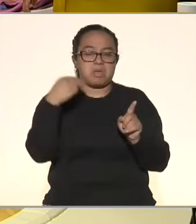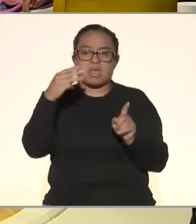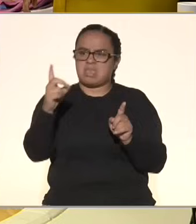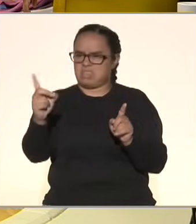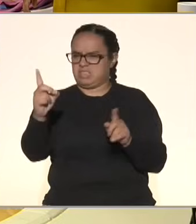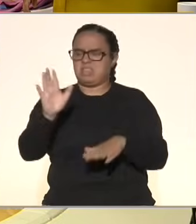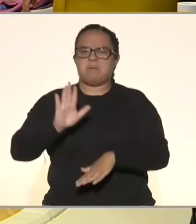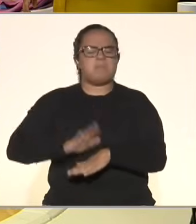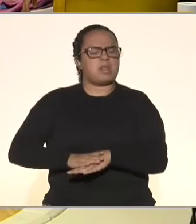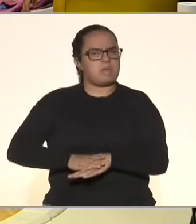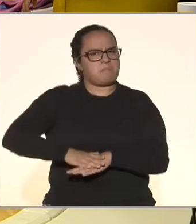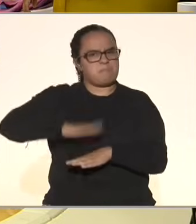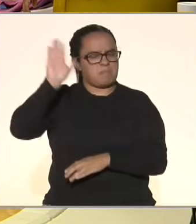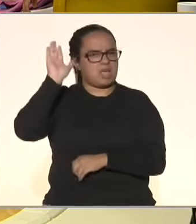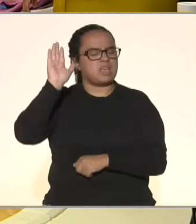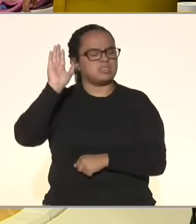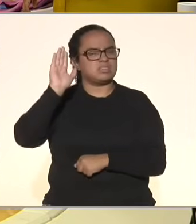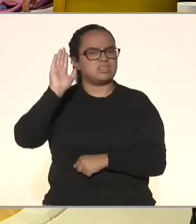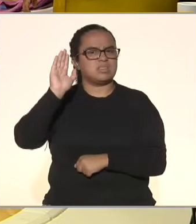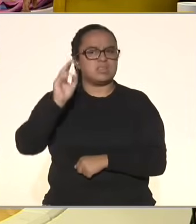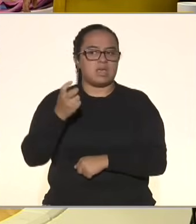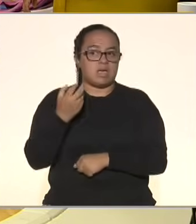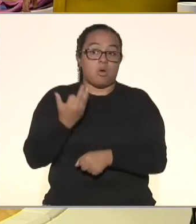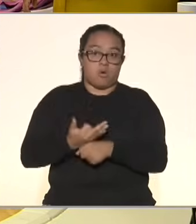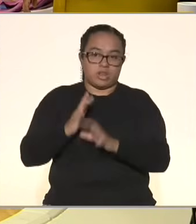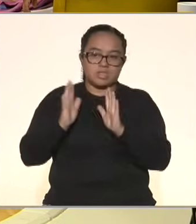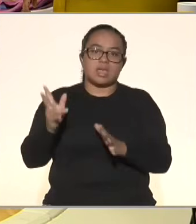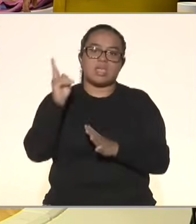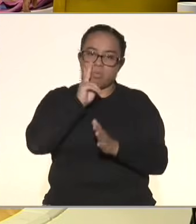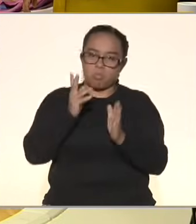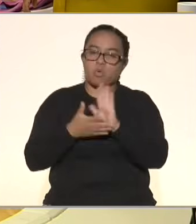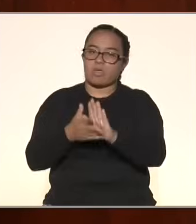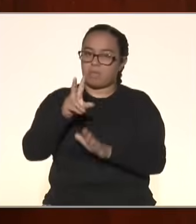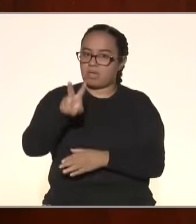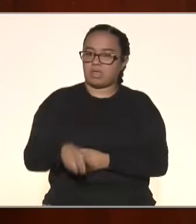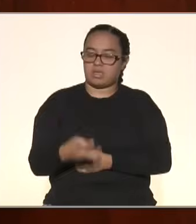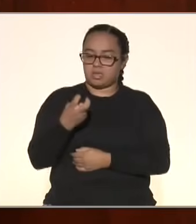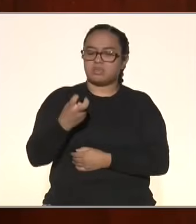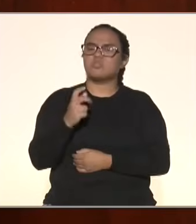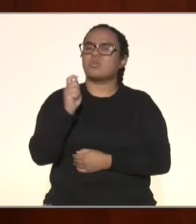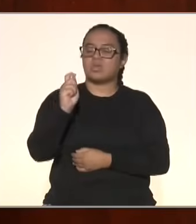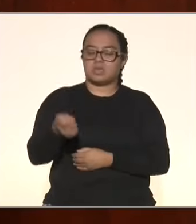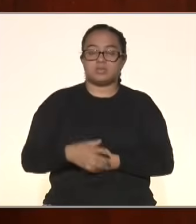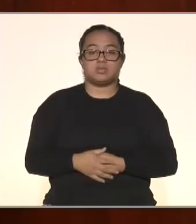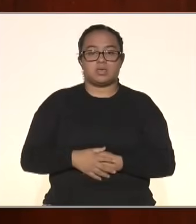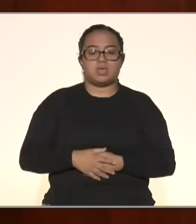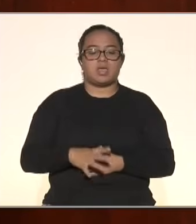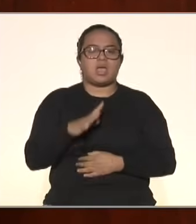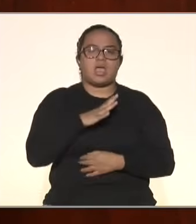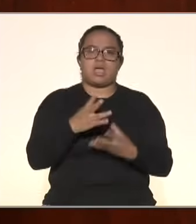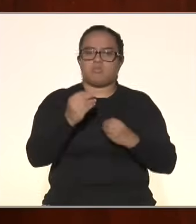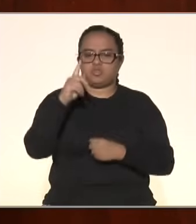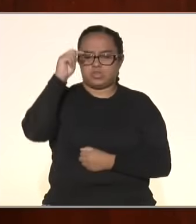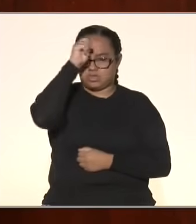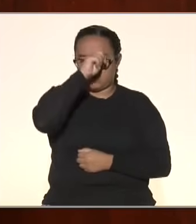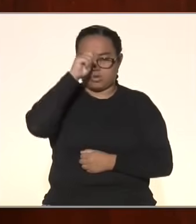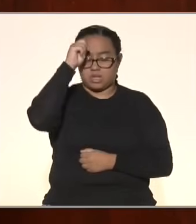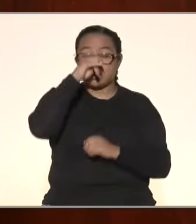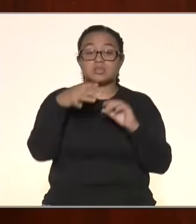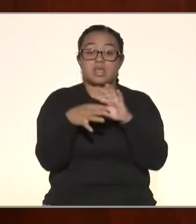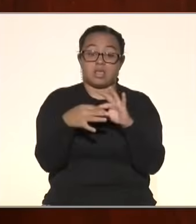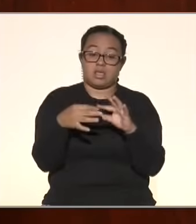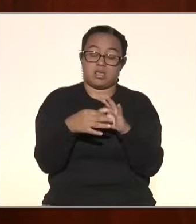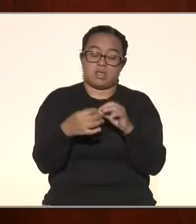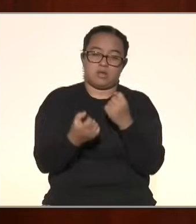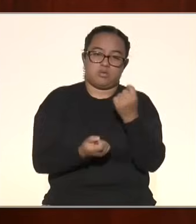está comprobado que es real. ¿Nos puedes hablar un poco de esto? ¿A qué te refieres? Claro, hay varias teorías al respecto. Hay teorías que abordan